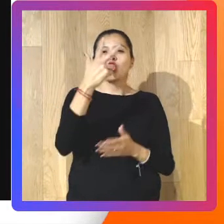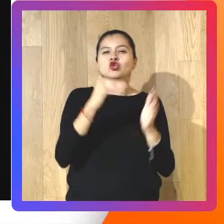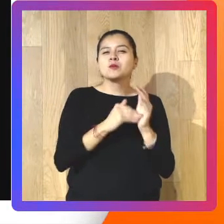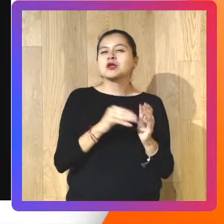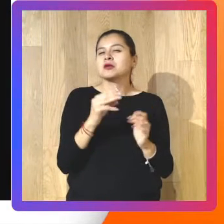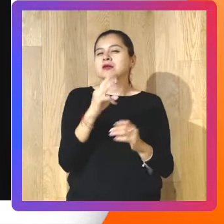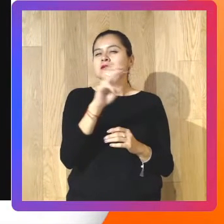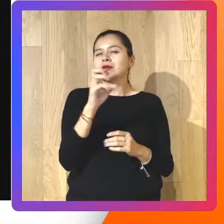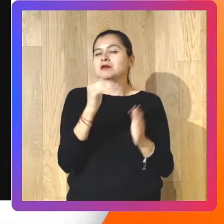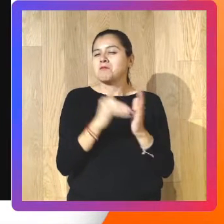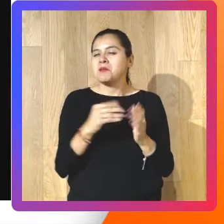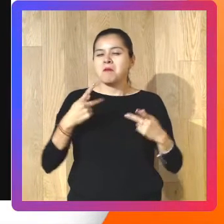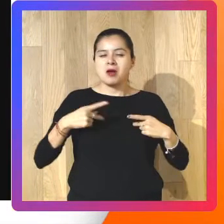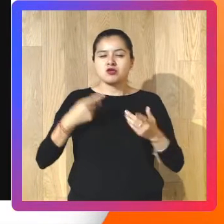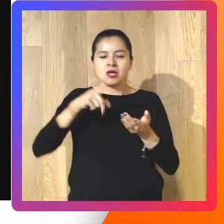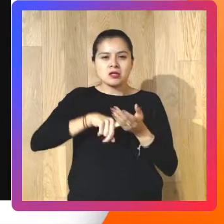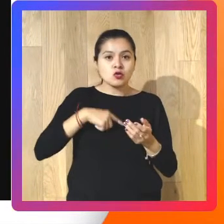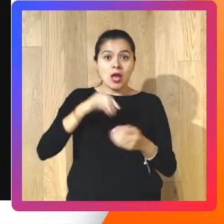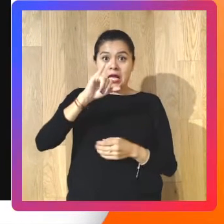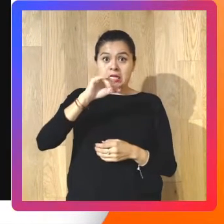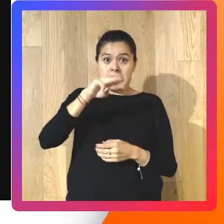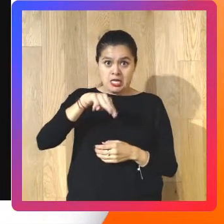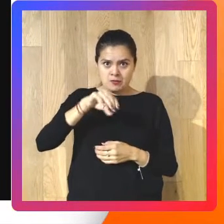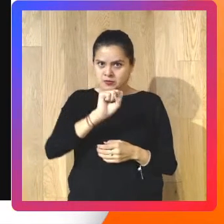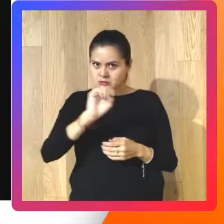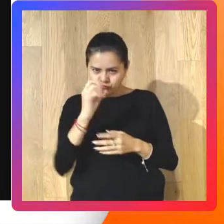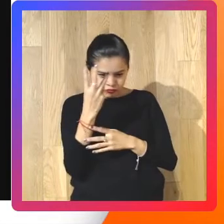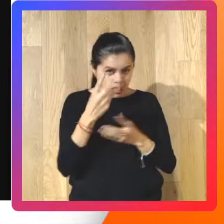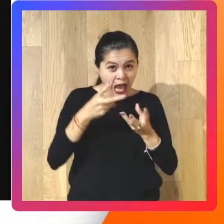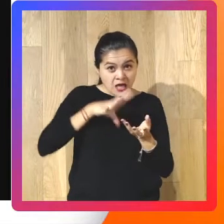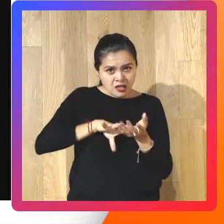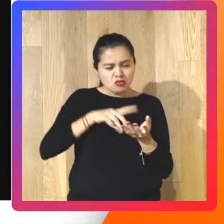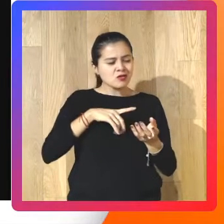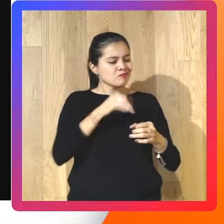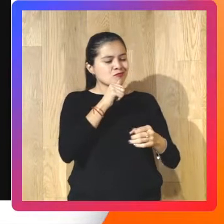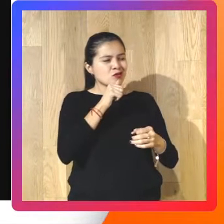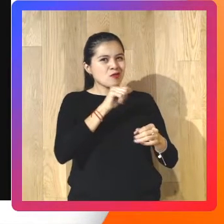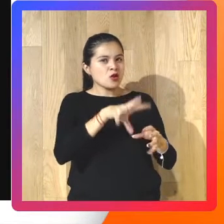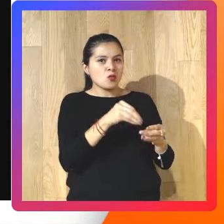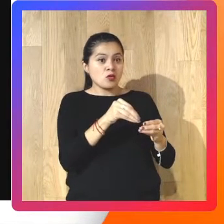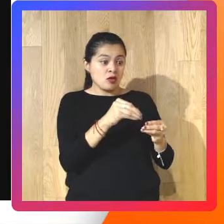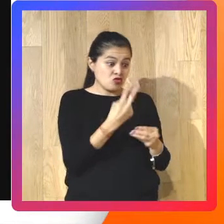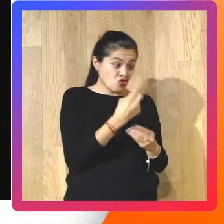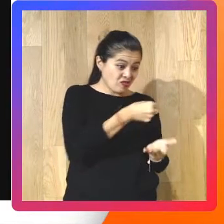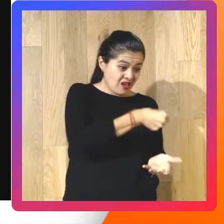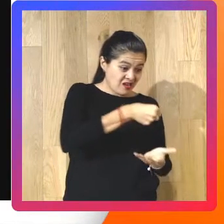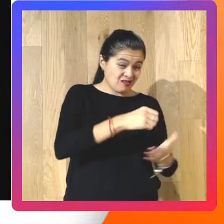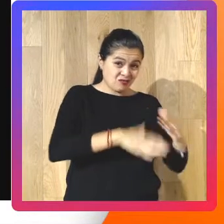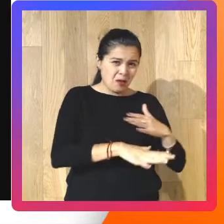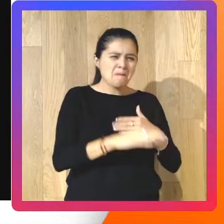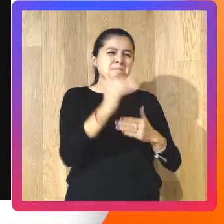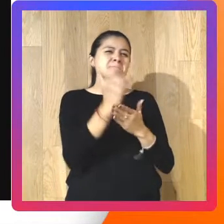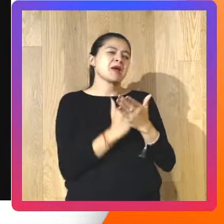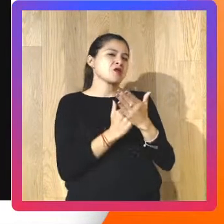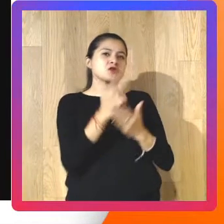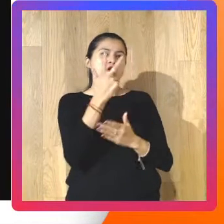8,600,000 personas registradas en el IMSS, en empresas formales que no ganan lo suficiente para 2 canastas básicas, que ganan menos de